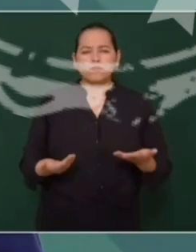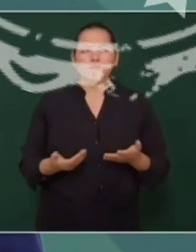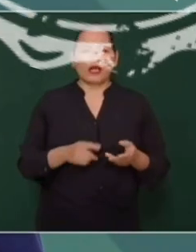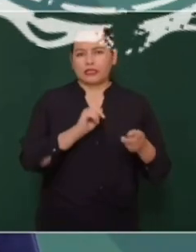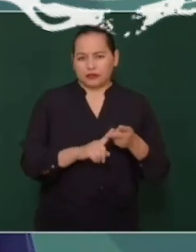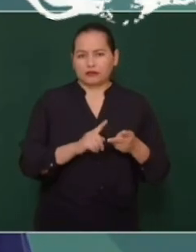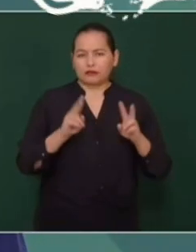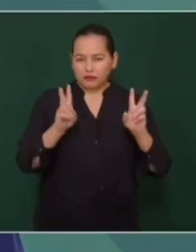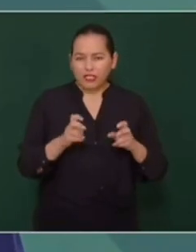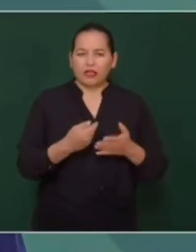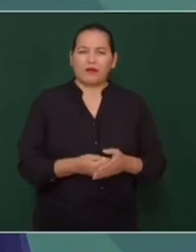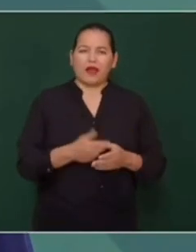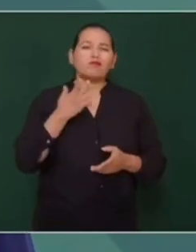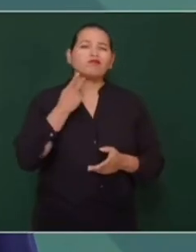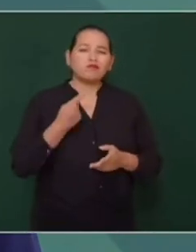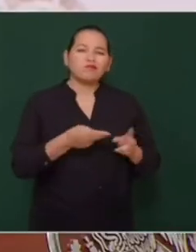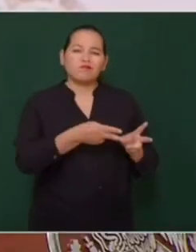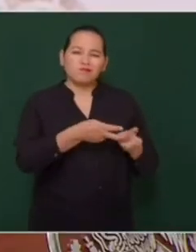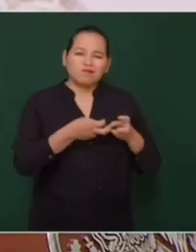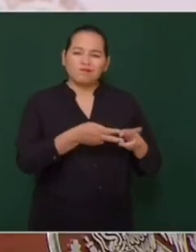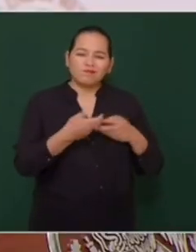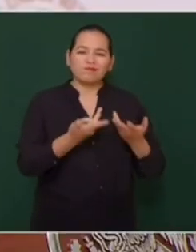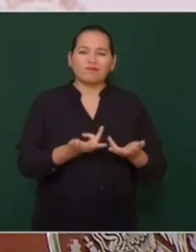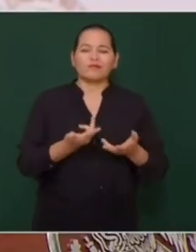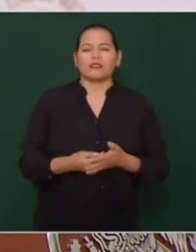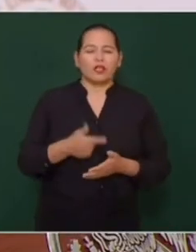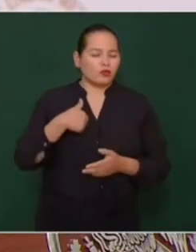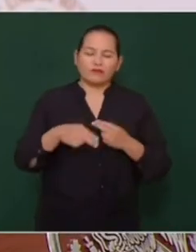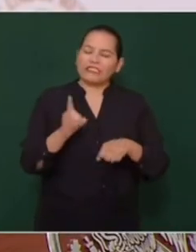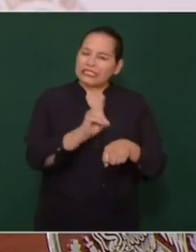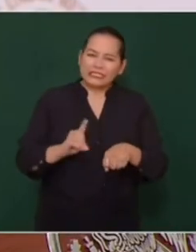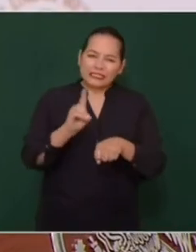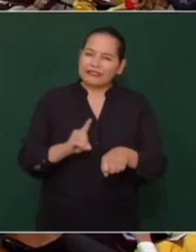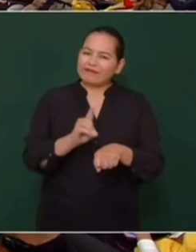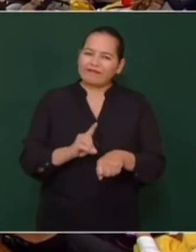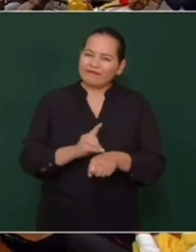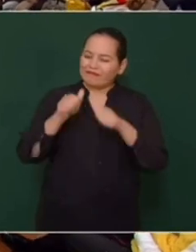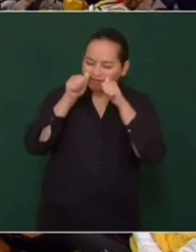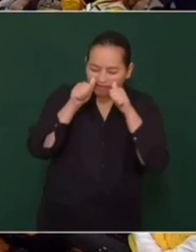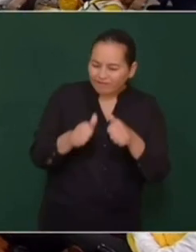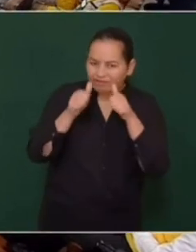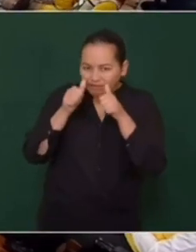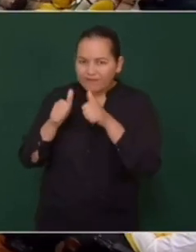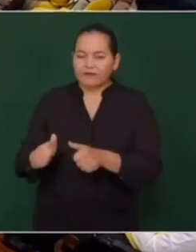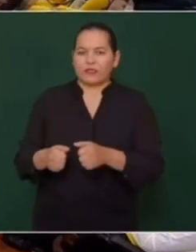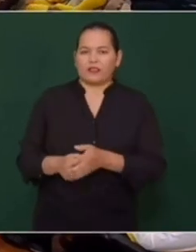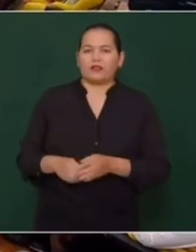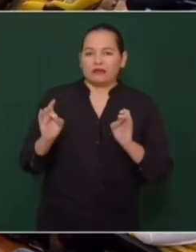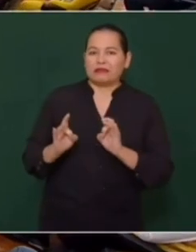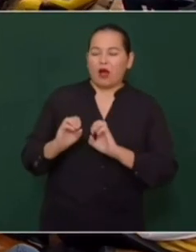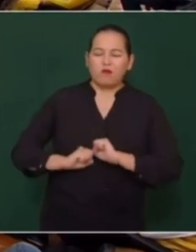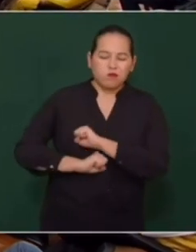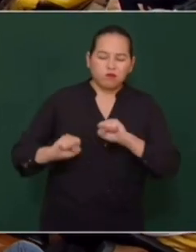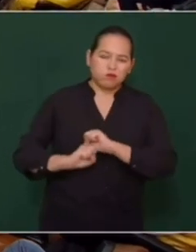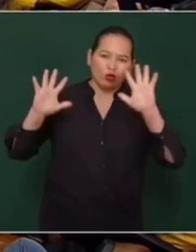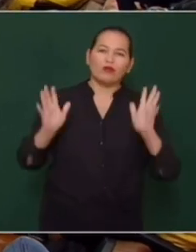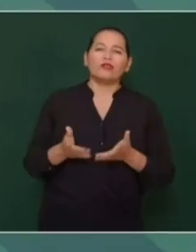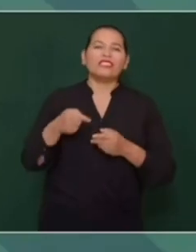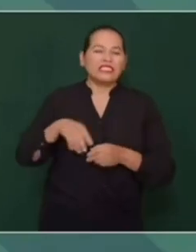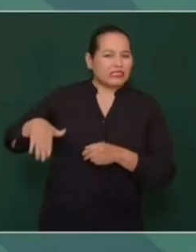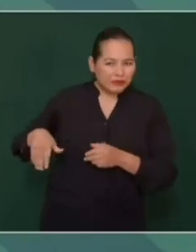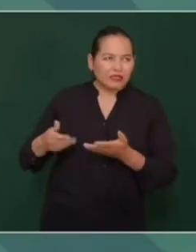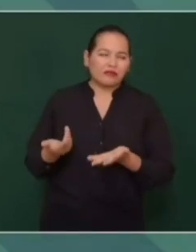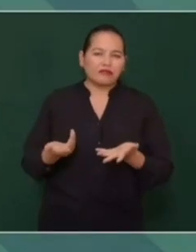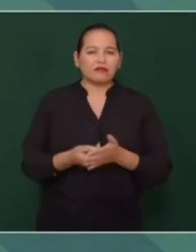Al robo de combustible estamos todos los días atendiendo el problema. En el caso de los incendios, de las explosiones que hubieron hace relativamente poco,